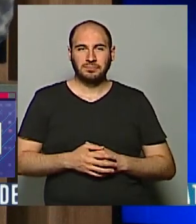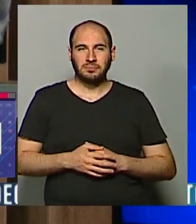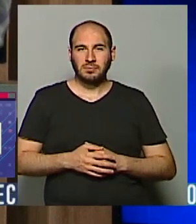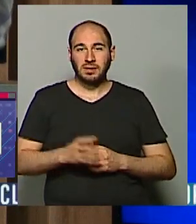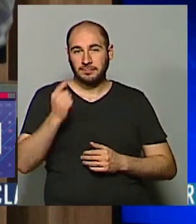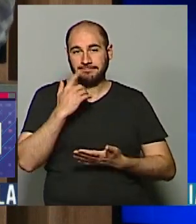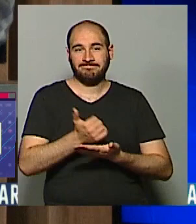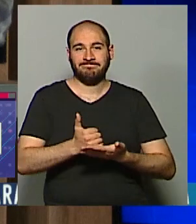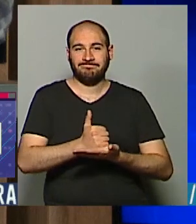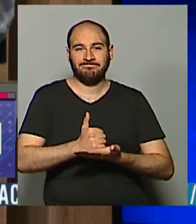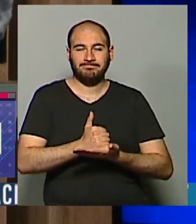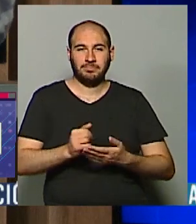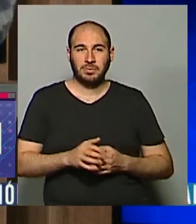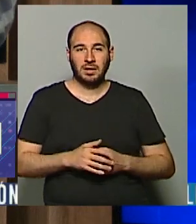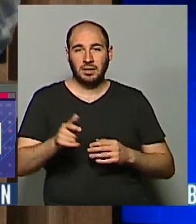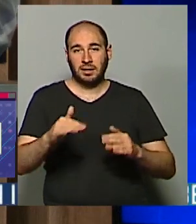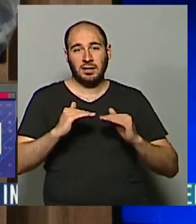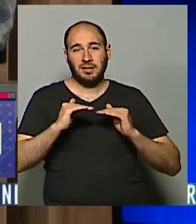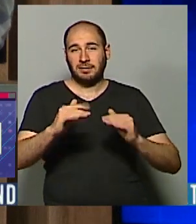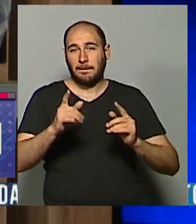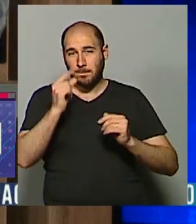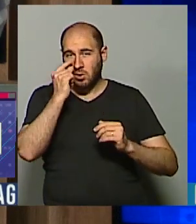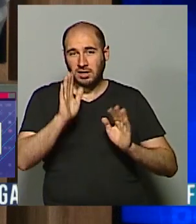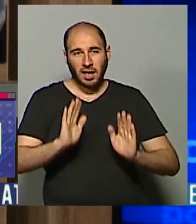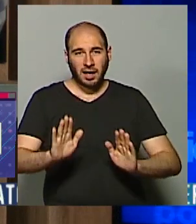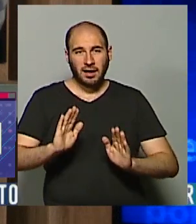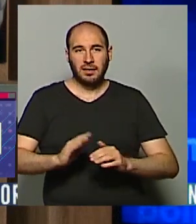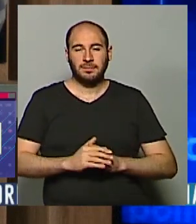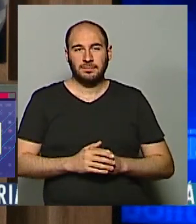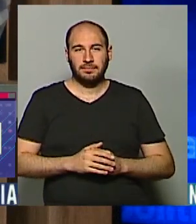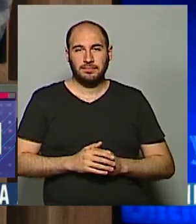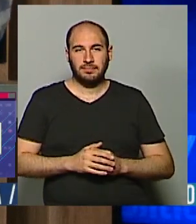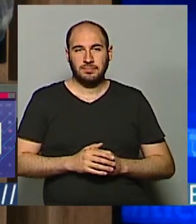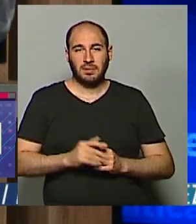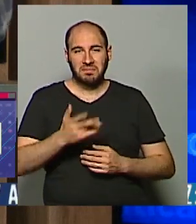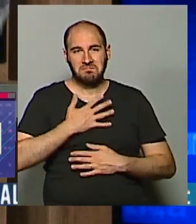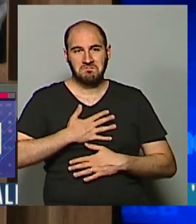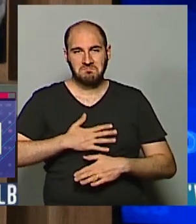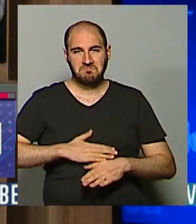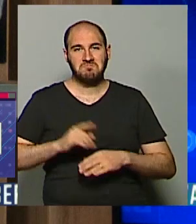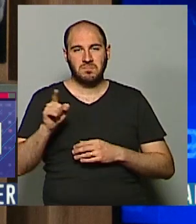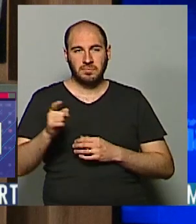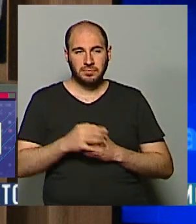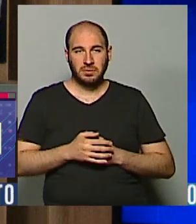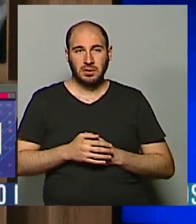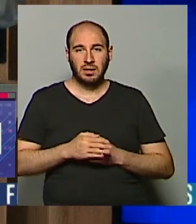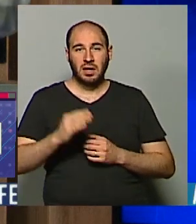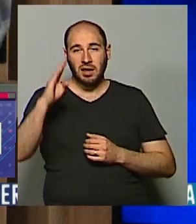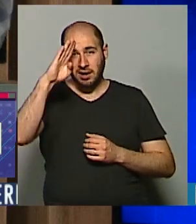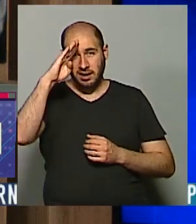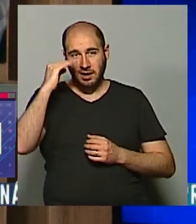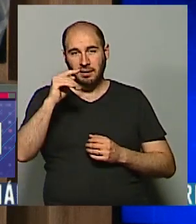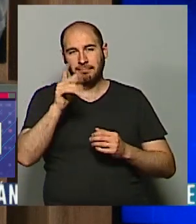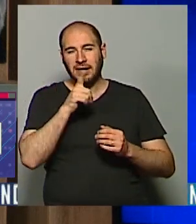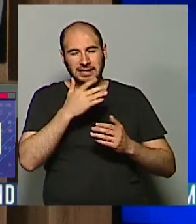que esperar. Se ha mantenido la situación política bastante tranquila prácticamente Bolsonaro, o sea, tranquila